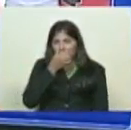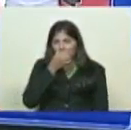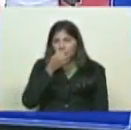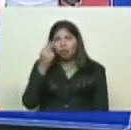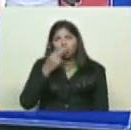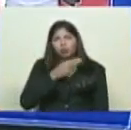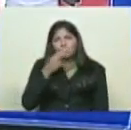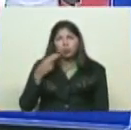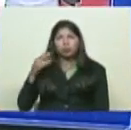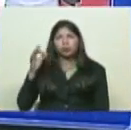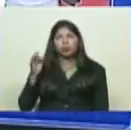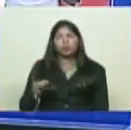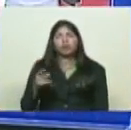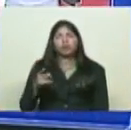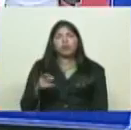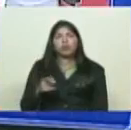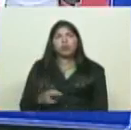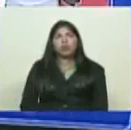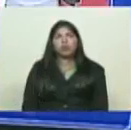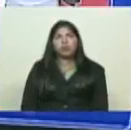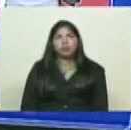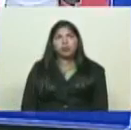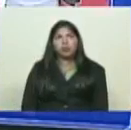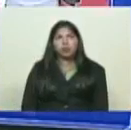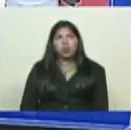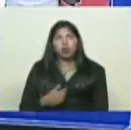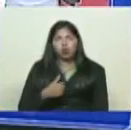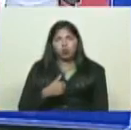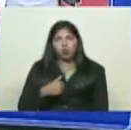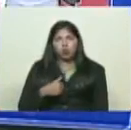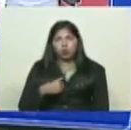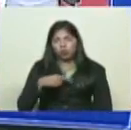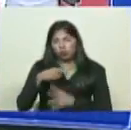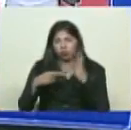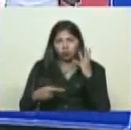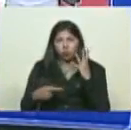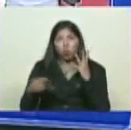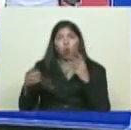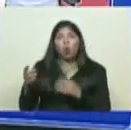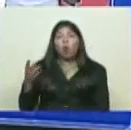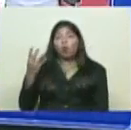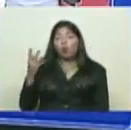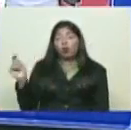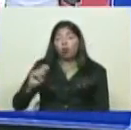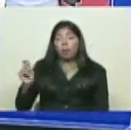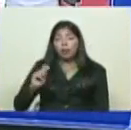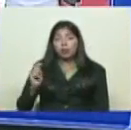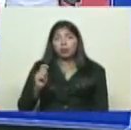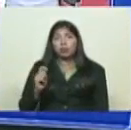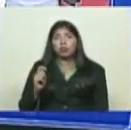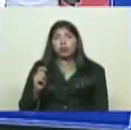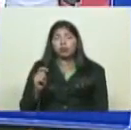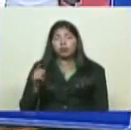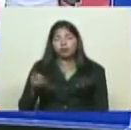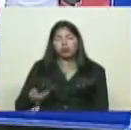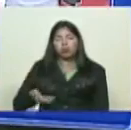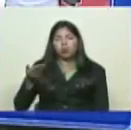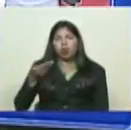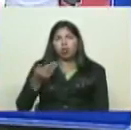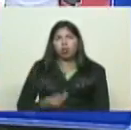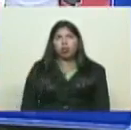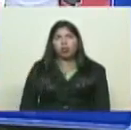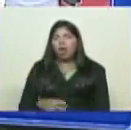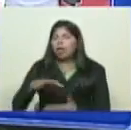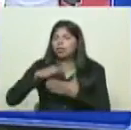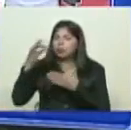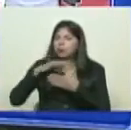pueblo al cual pertenecen. Yo rescato de estos 4 meses como saldo más importante ese valor